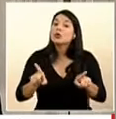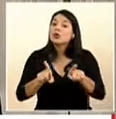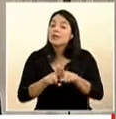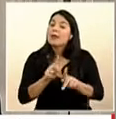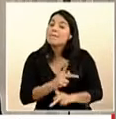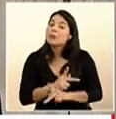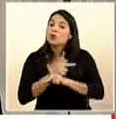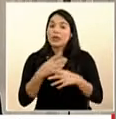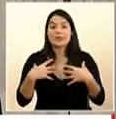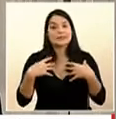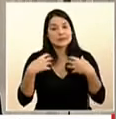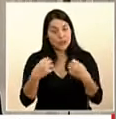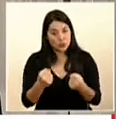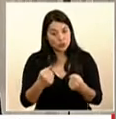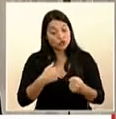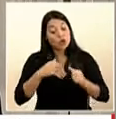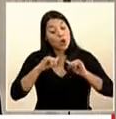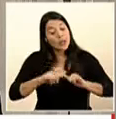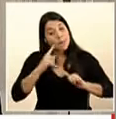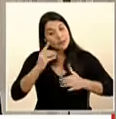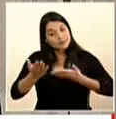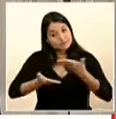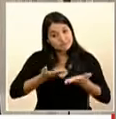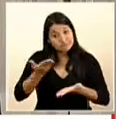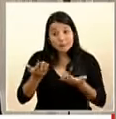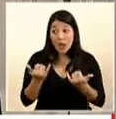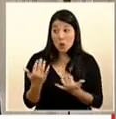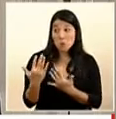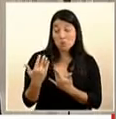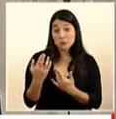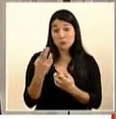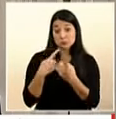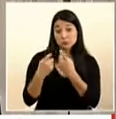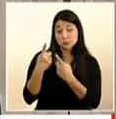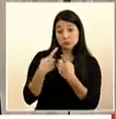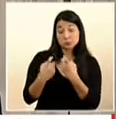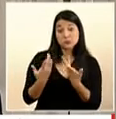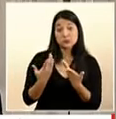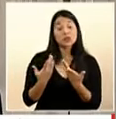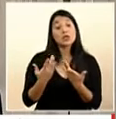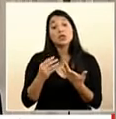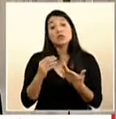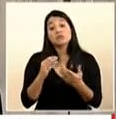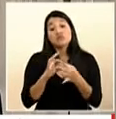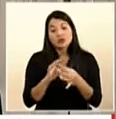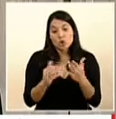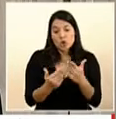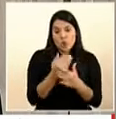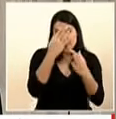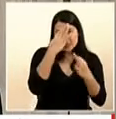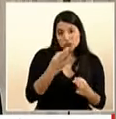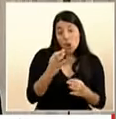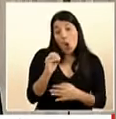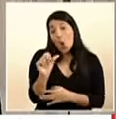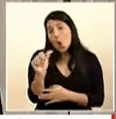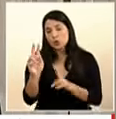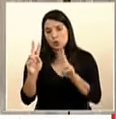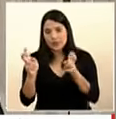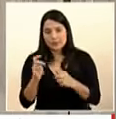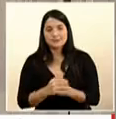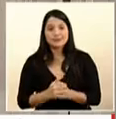quedamos a las órdenes para responder las preguntas de la prensa sobre estas medidas y sobre cualquier otro asunto y a